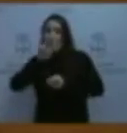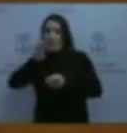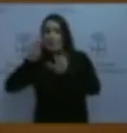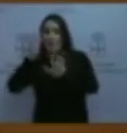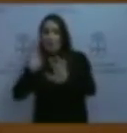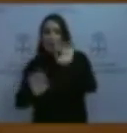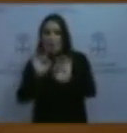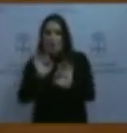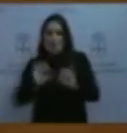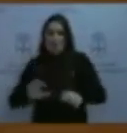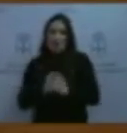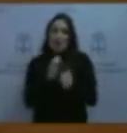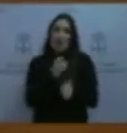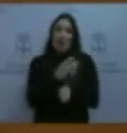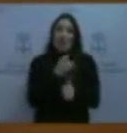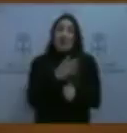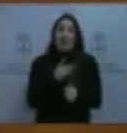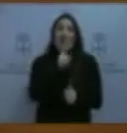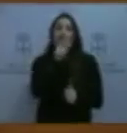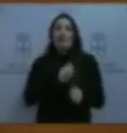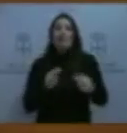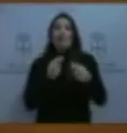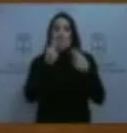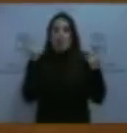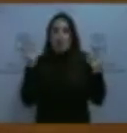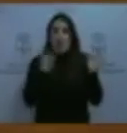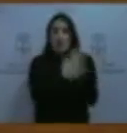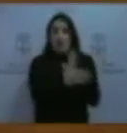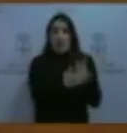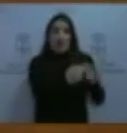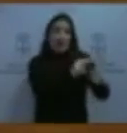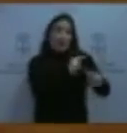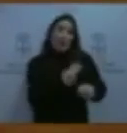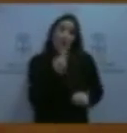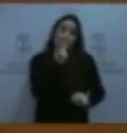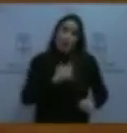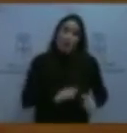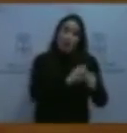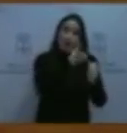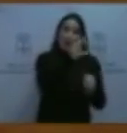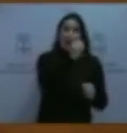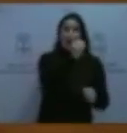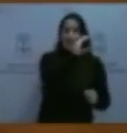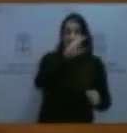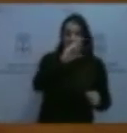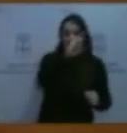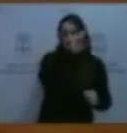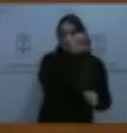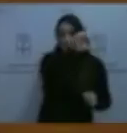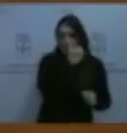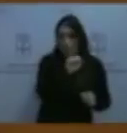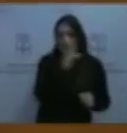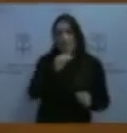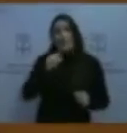la deuda de las fundaciones públicas. Dos respuestas a la misma pregunta, la de Isaac Pola y la del director del Patronato de la